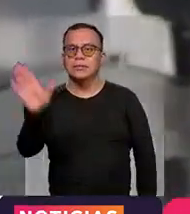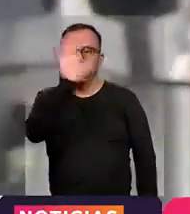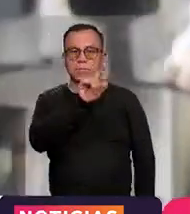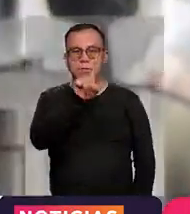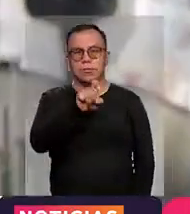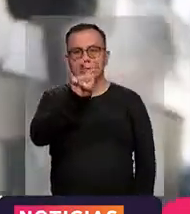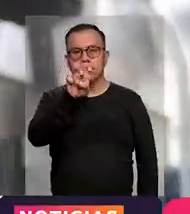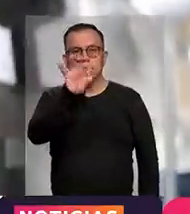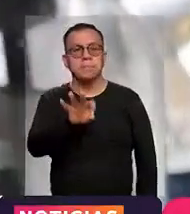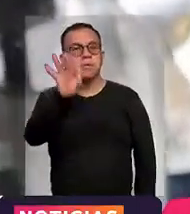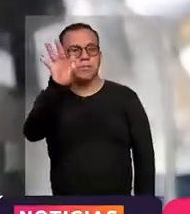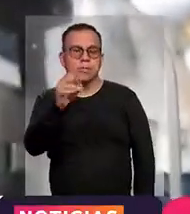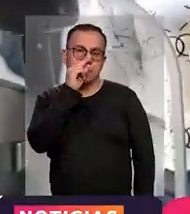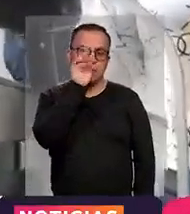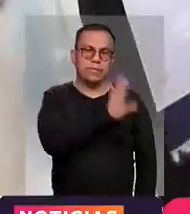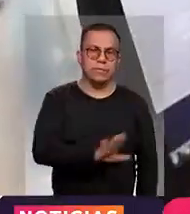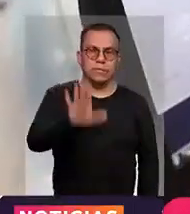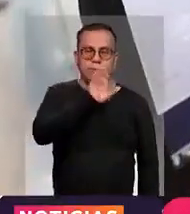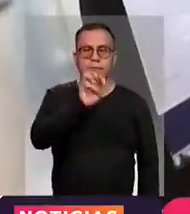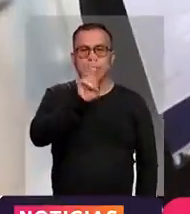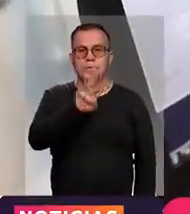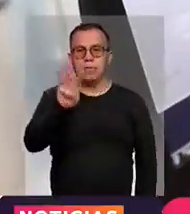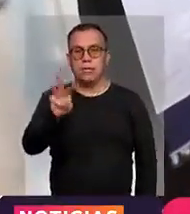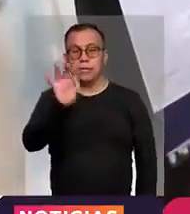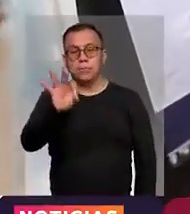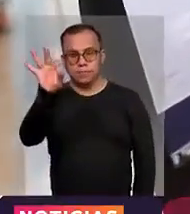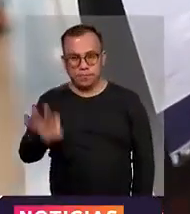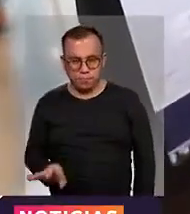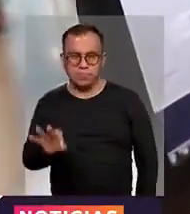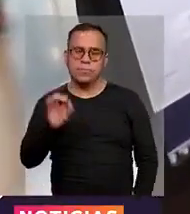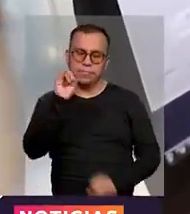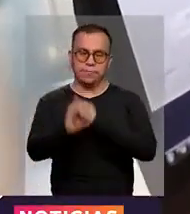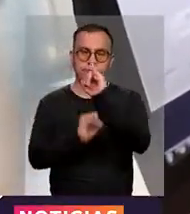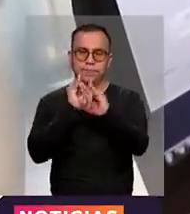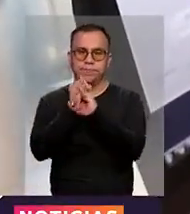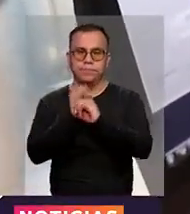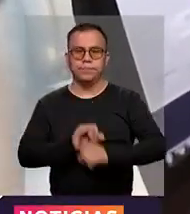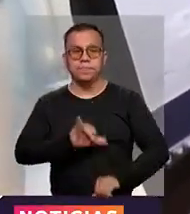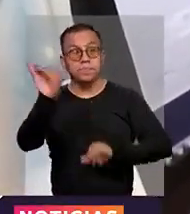67% a destinos nacionales y 33% a destinos internacionales.